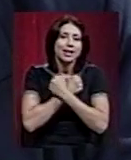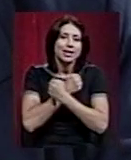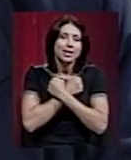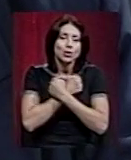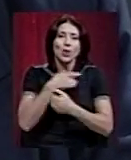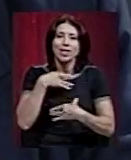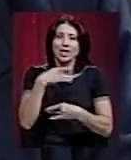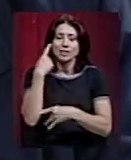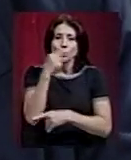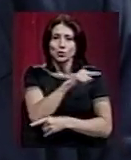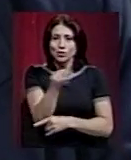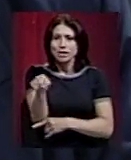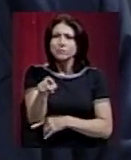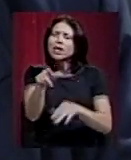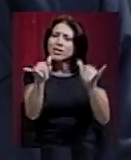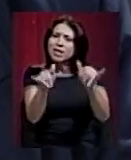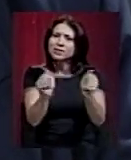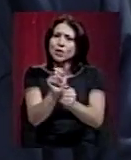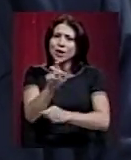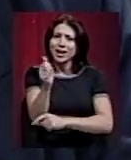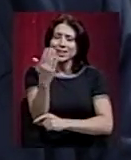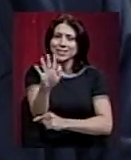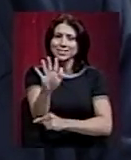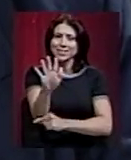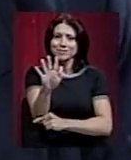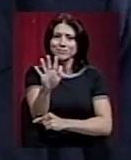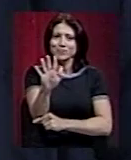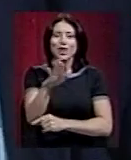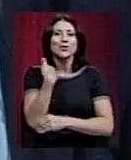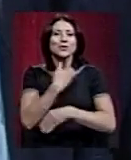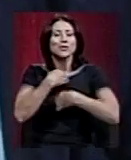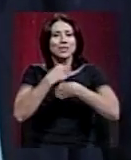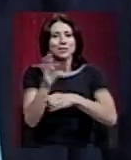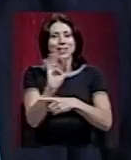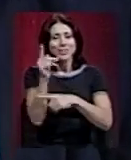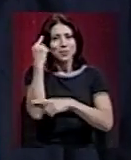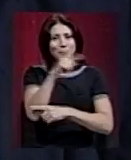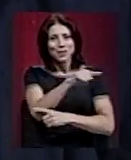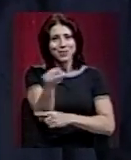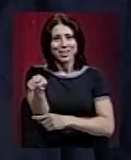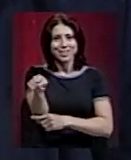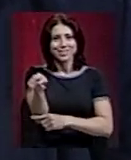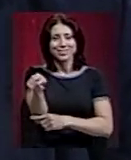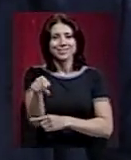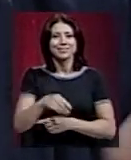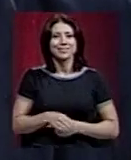e interés por ustedes, y quédense con Canal 15. Hacemos televisión para ustedes.